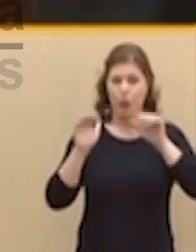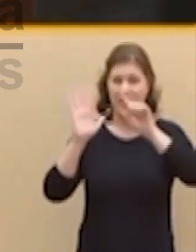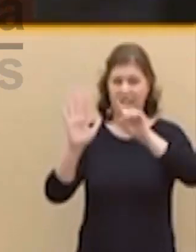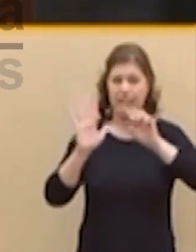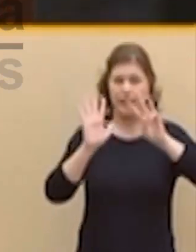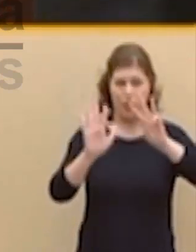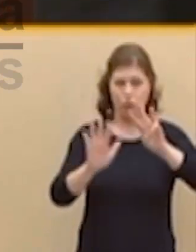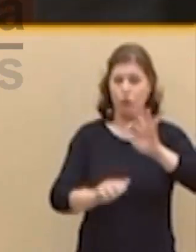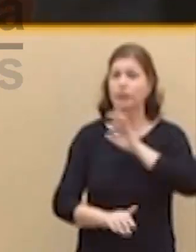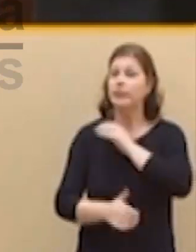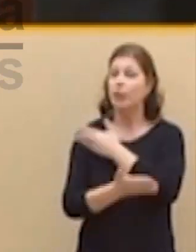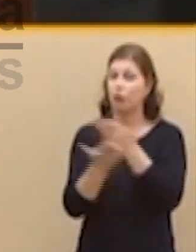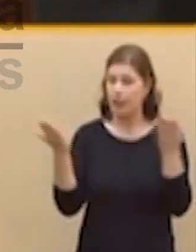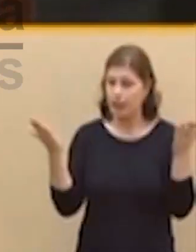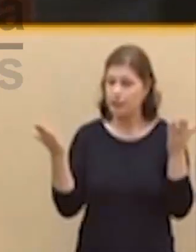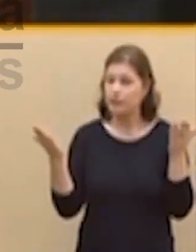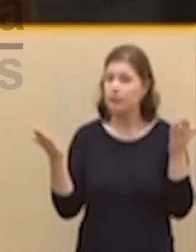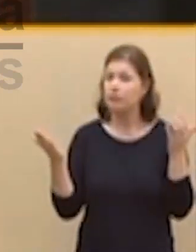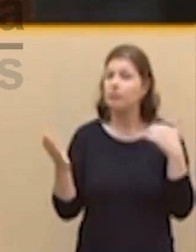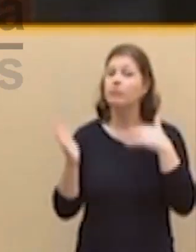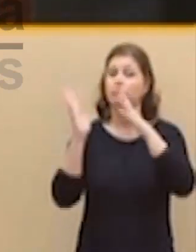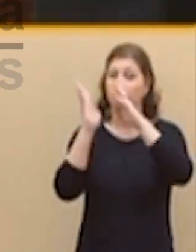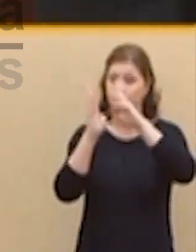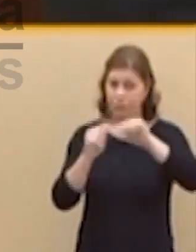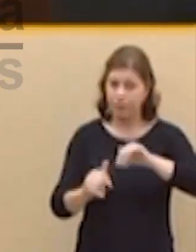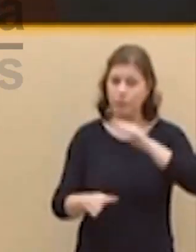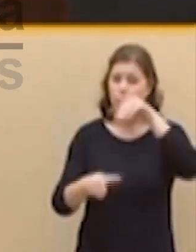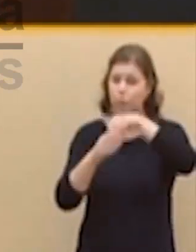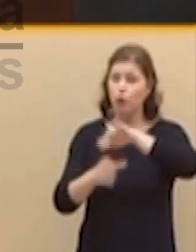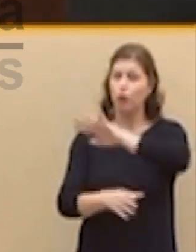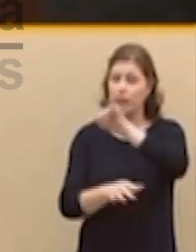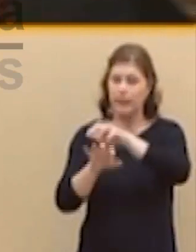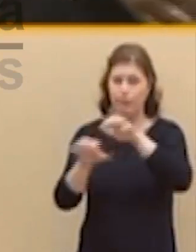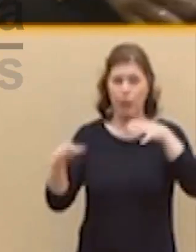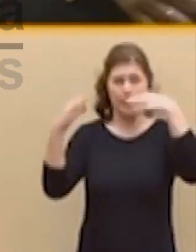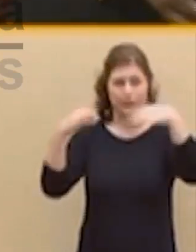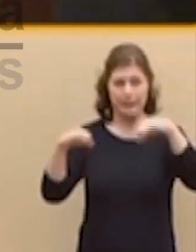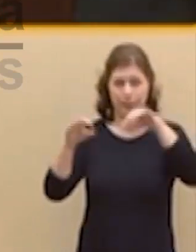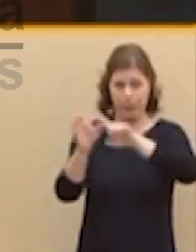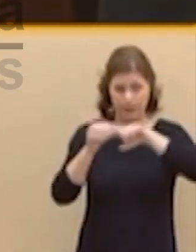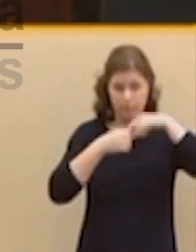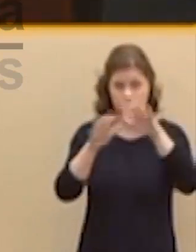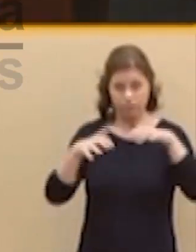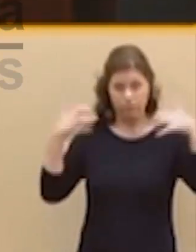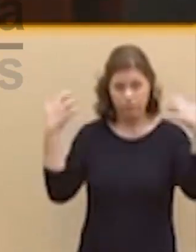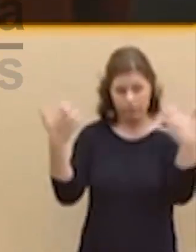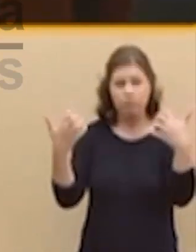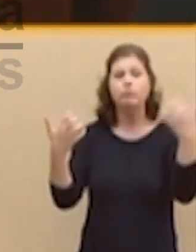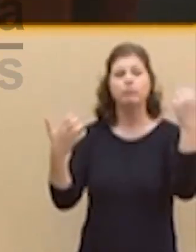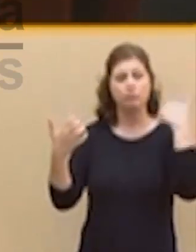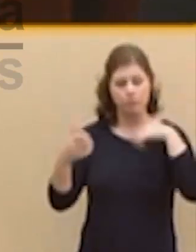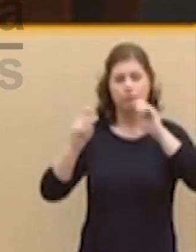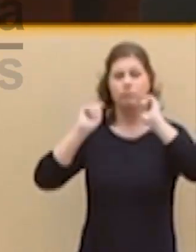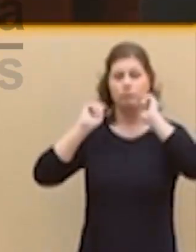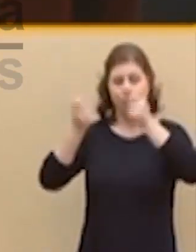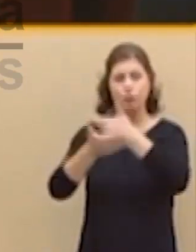señorías al haberse alcanzado el voto favorable el barómetro de opinión del centro de investigaciones sociológicas del mes de abril